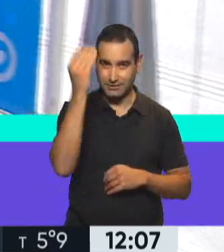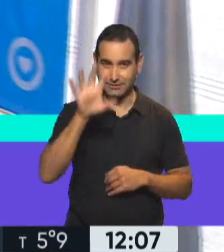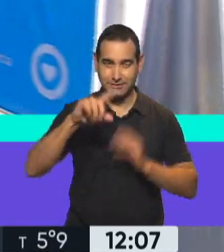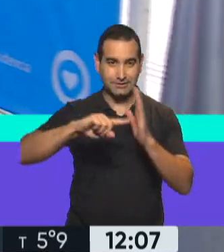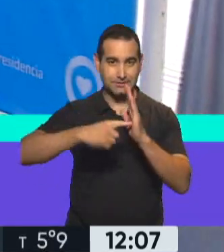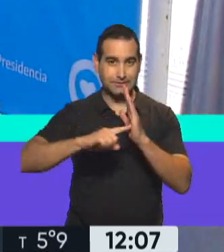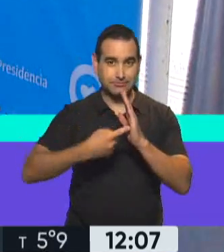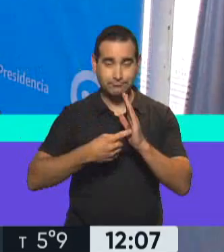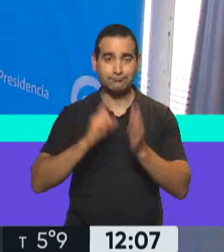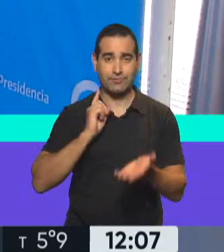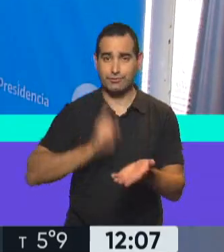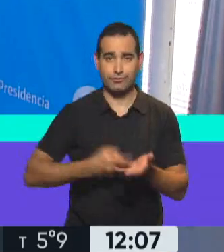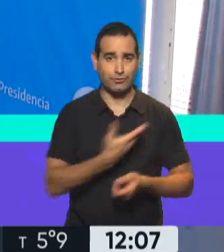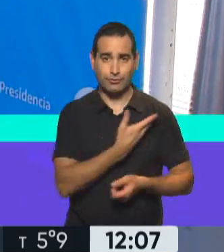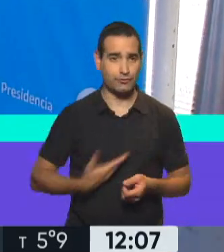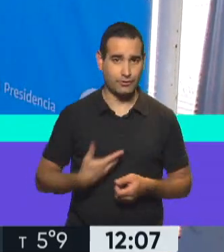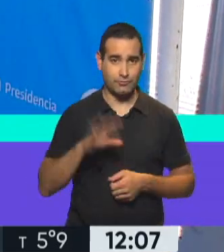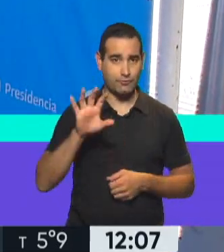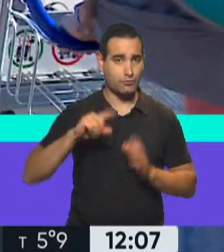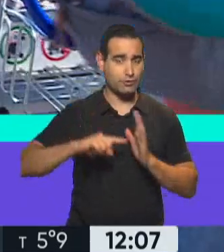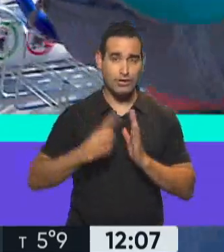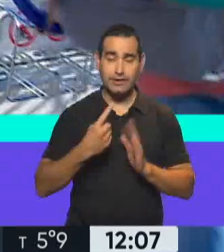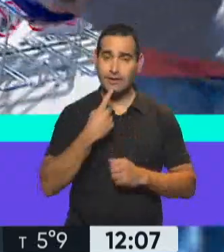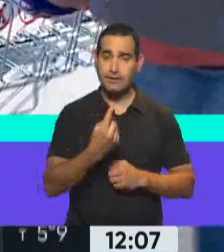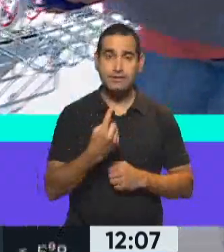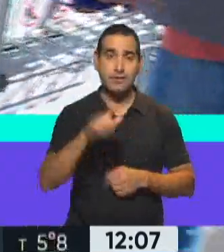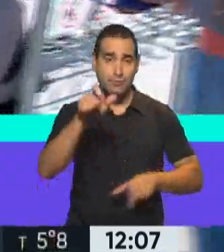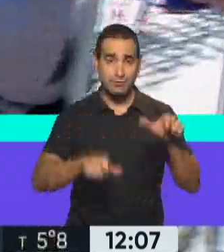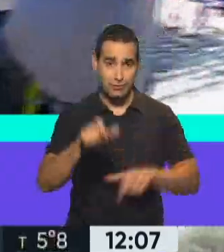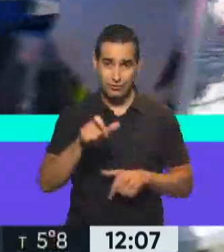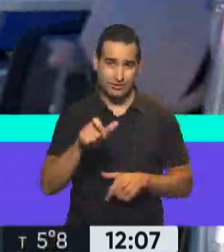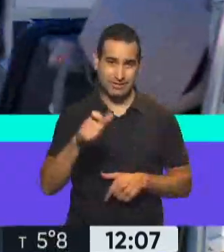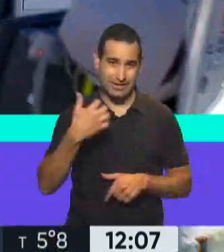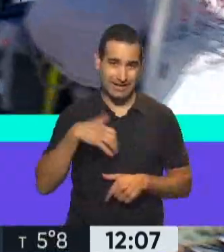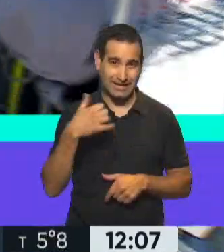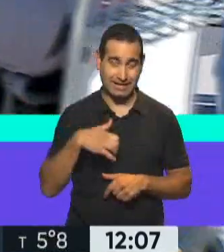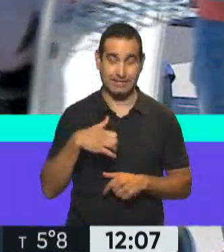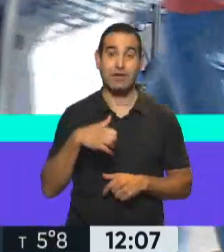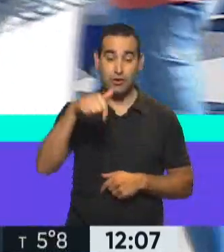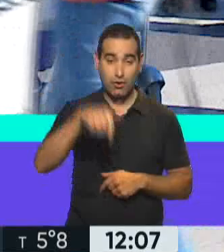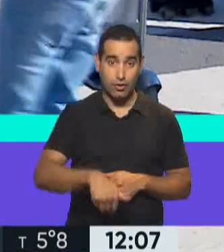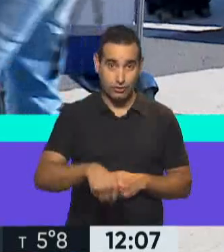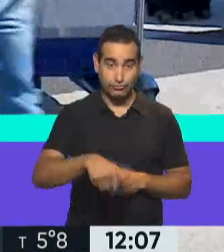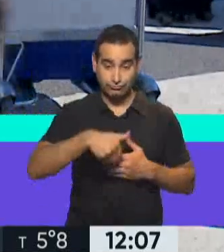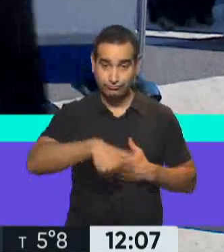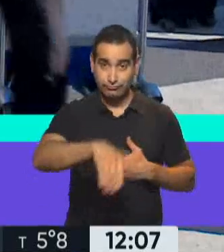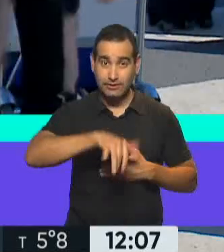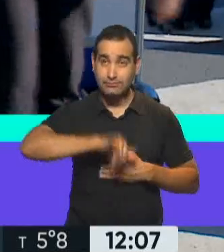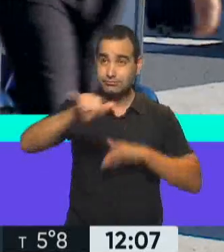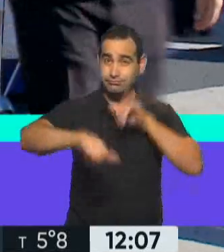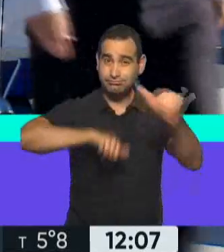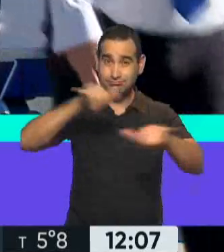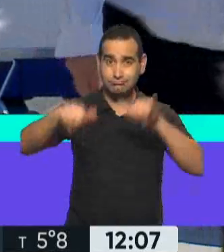Buenos Aires la resolución del gobierno bonaerense que establece que aquellos bonaerenses que a partir de hoy viajen al